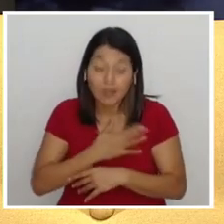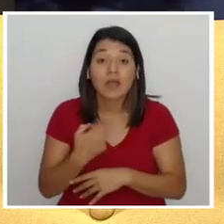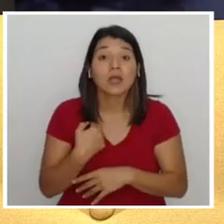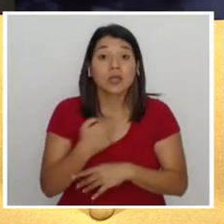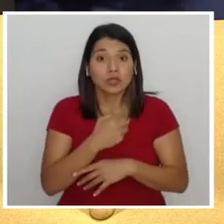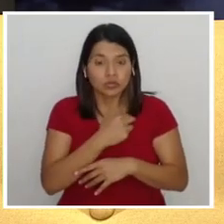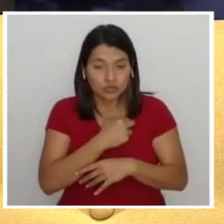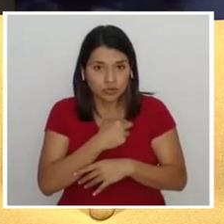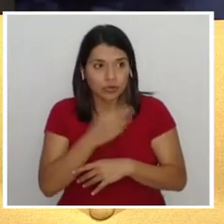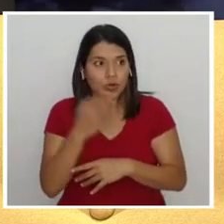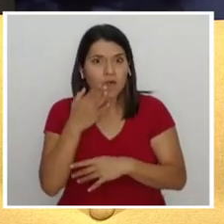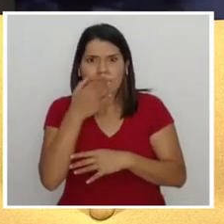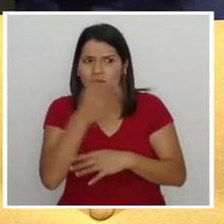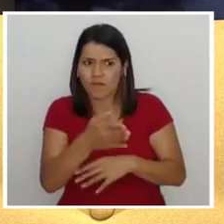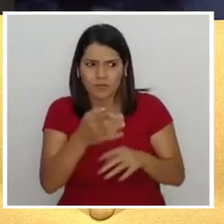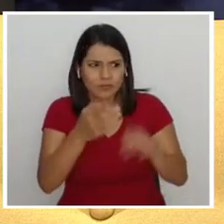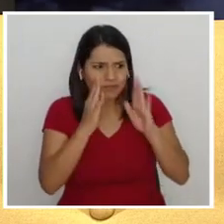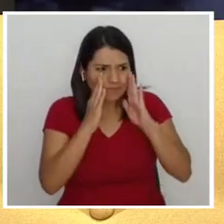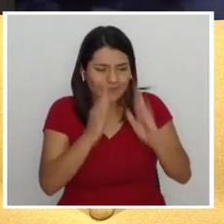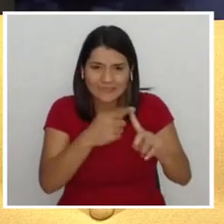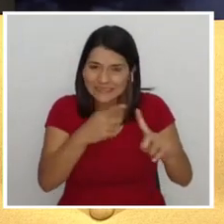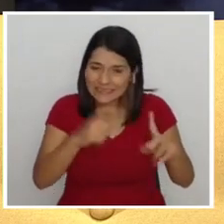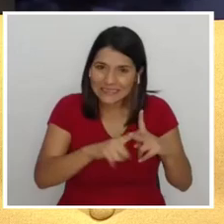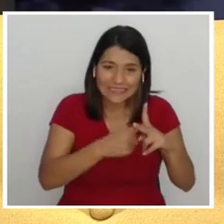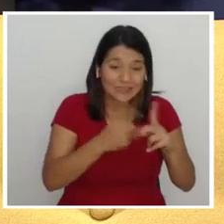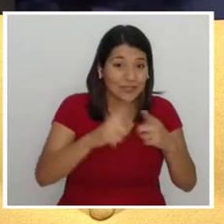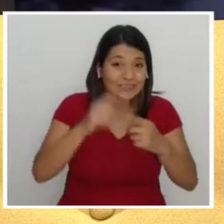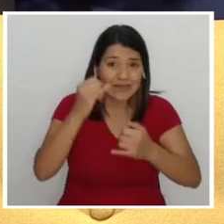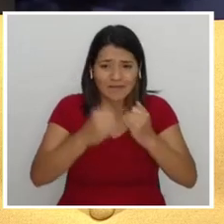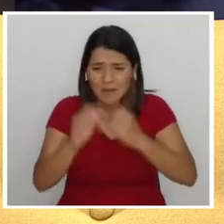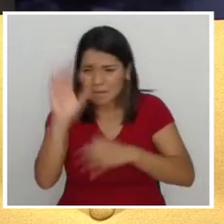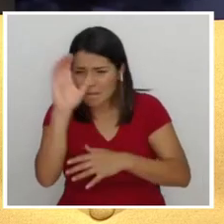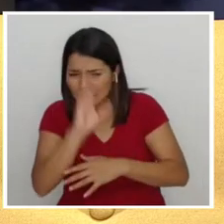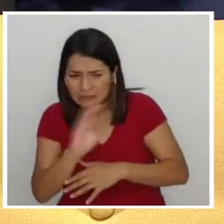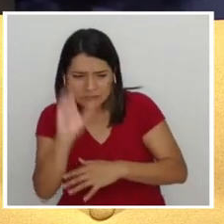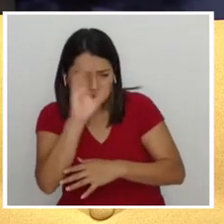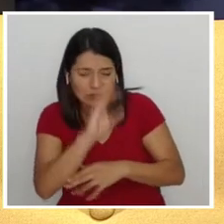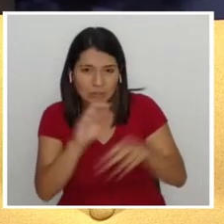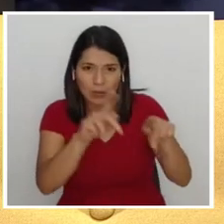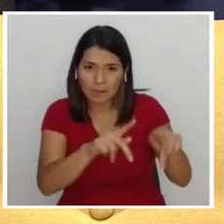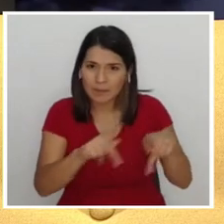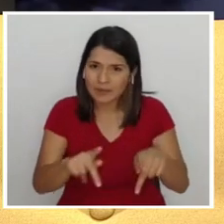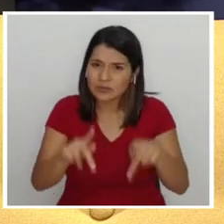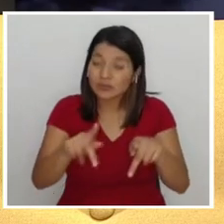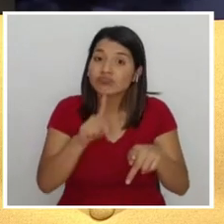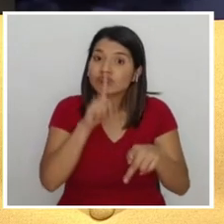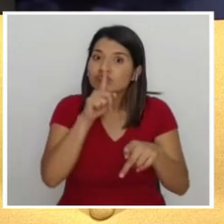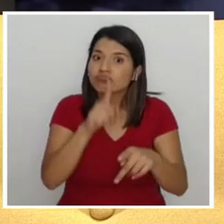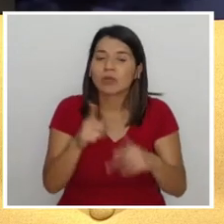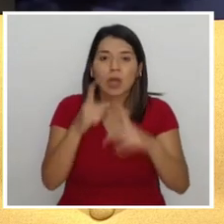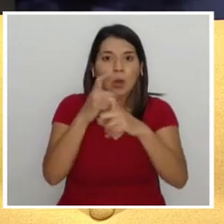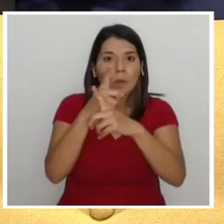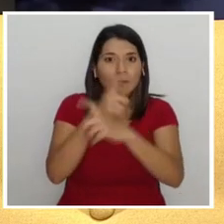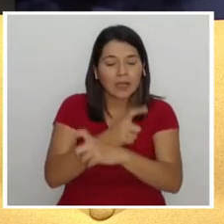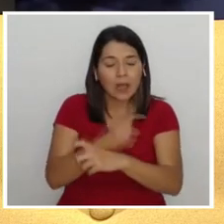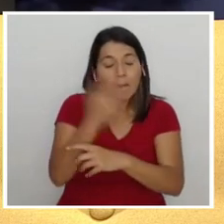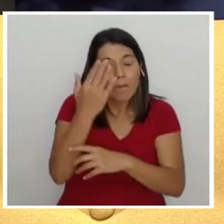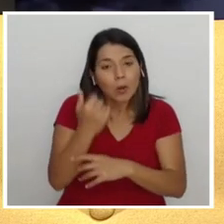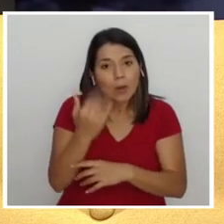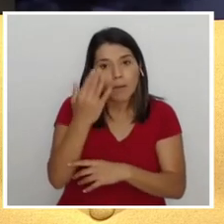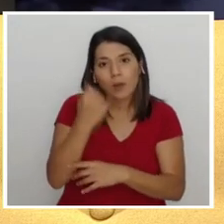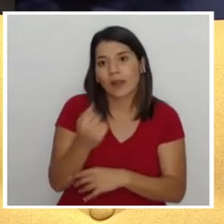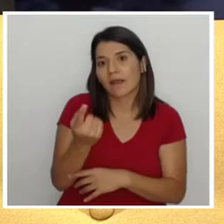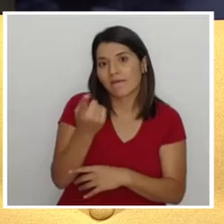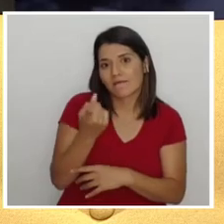de principio a fin buscando personas. Era complicado porque faltaban